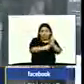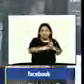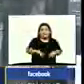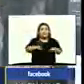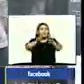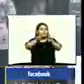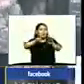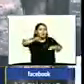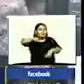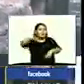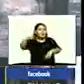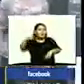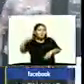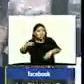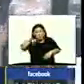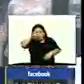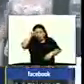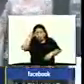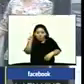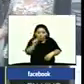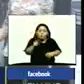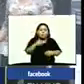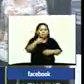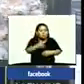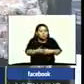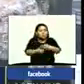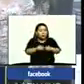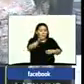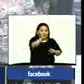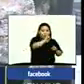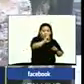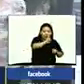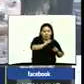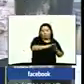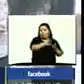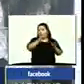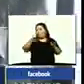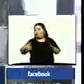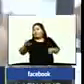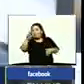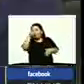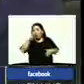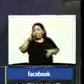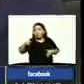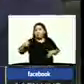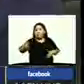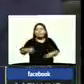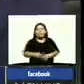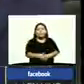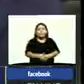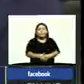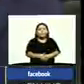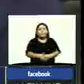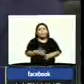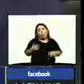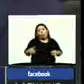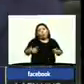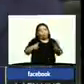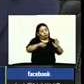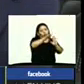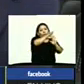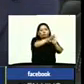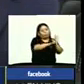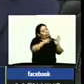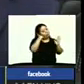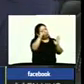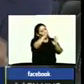.000 plazas seguirán dando gradualmente desde octubre hasta febrero del próximo año. Con nosotros nuestros perfiles y dice, ok, me